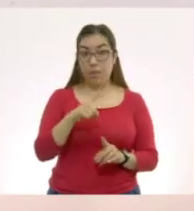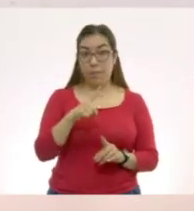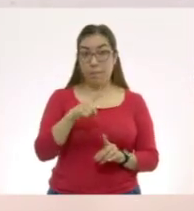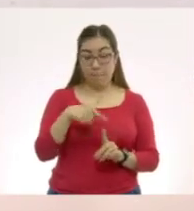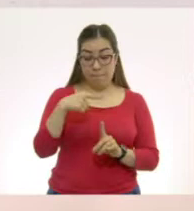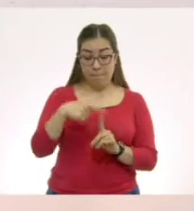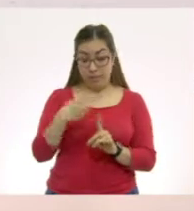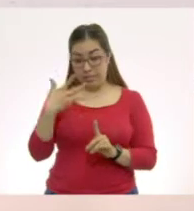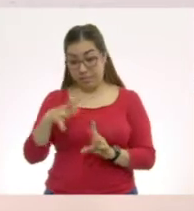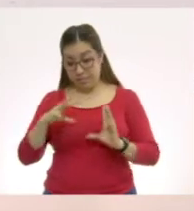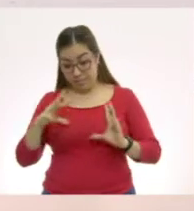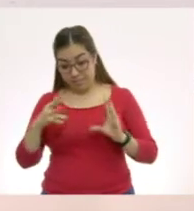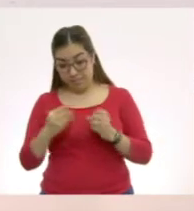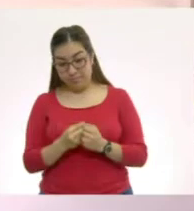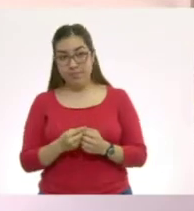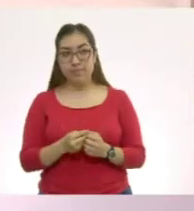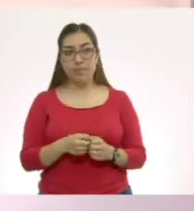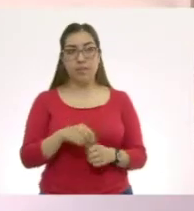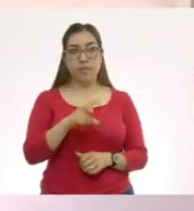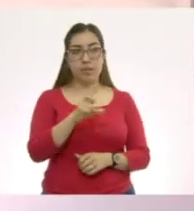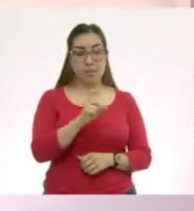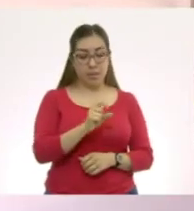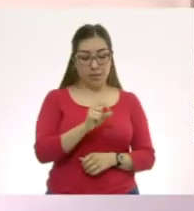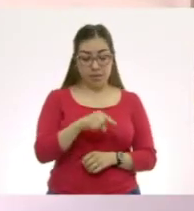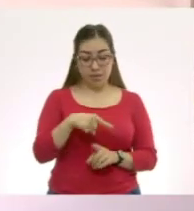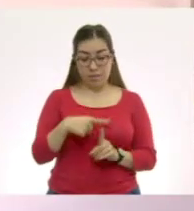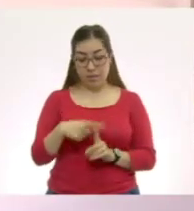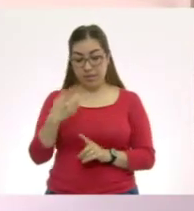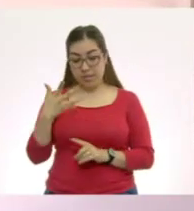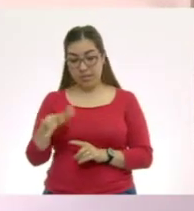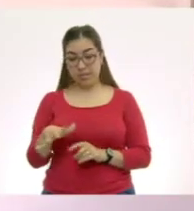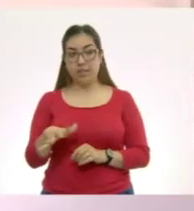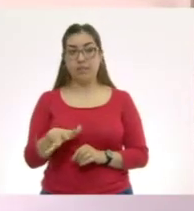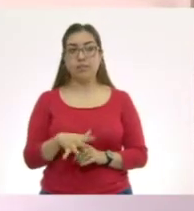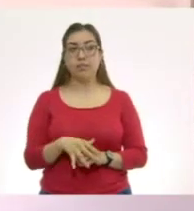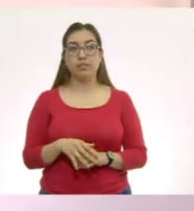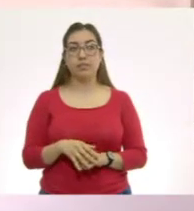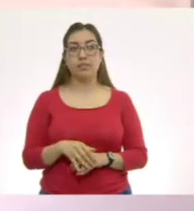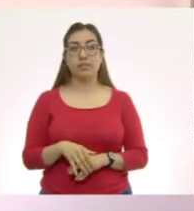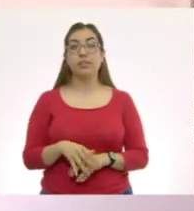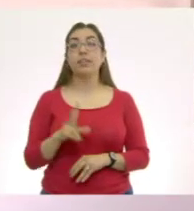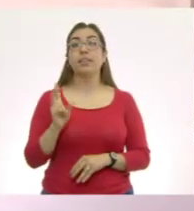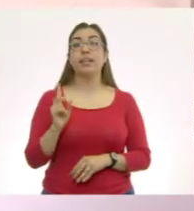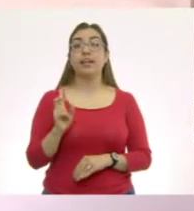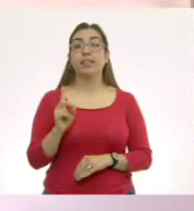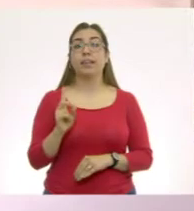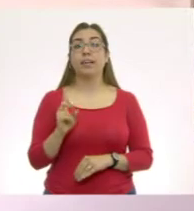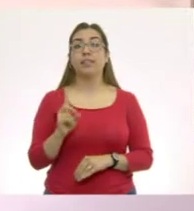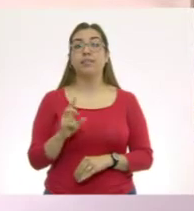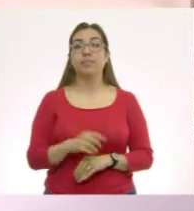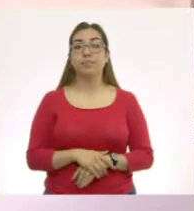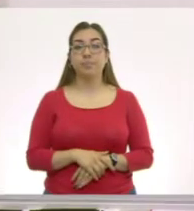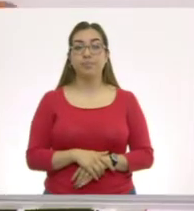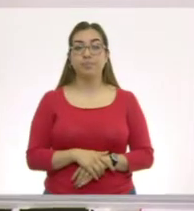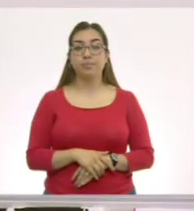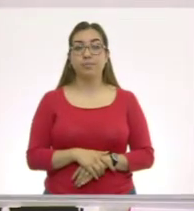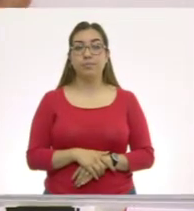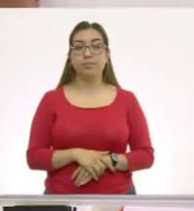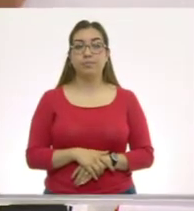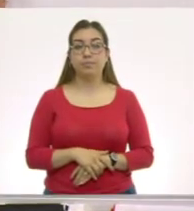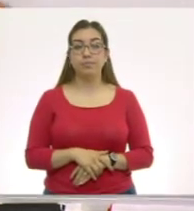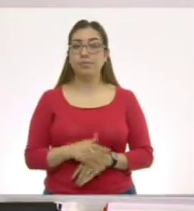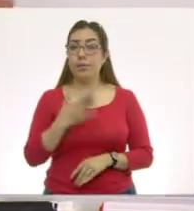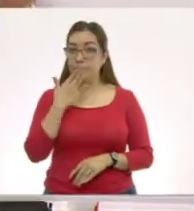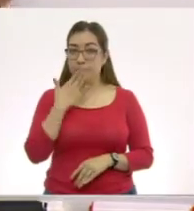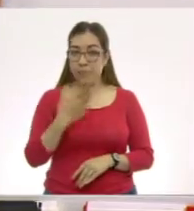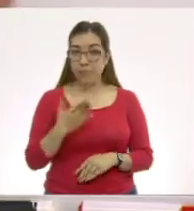número 10. 20 más 10. 20 más 10 son 30. 30. Muy bien.